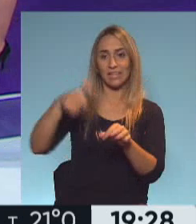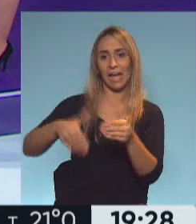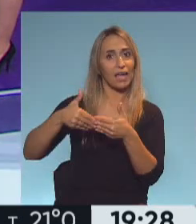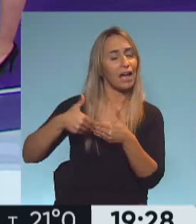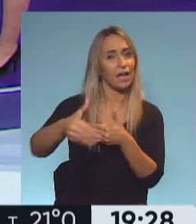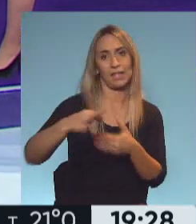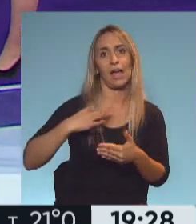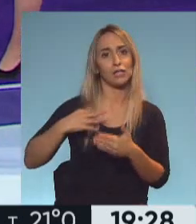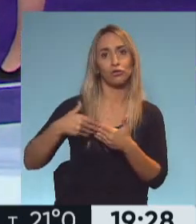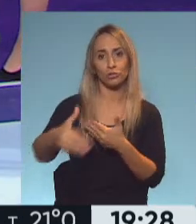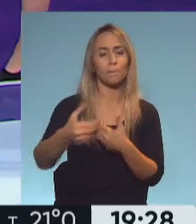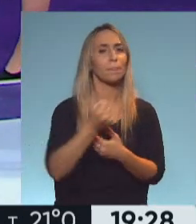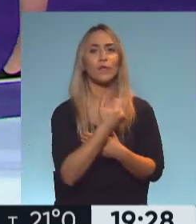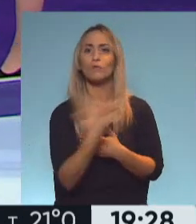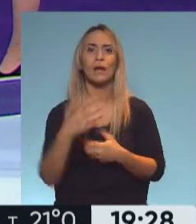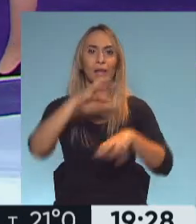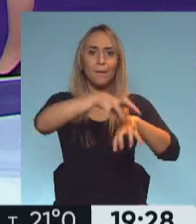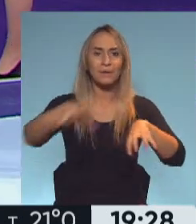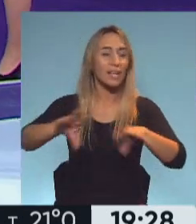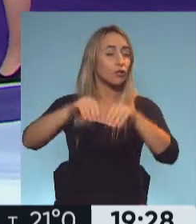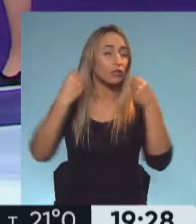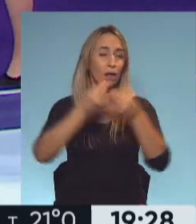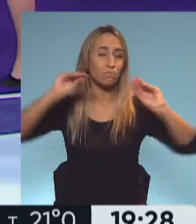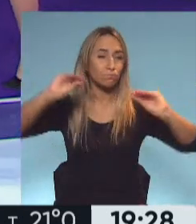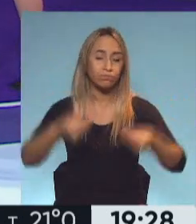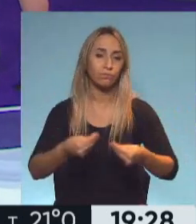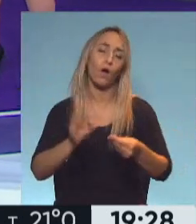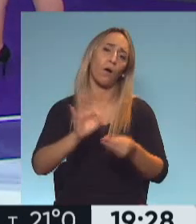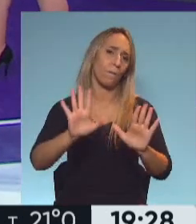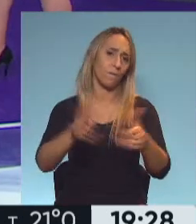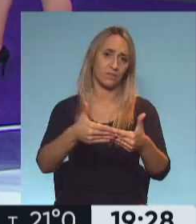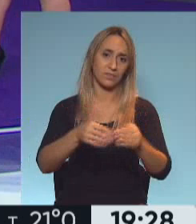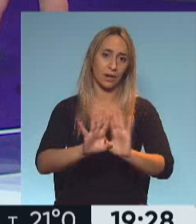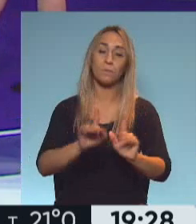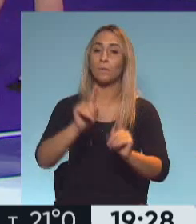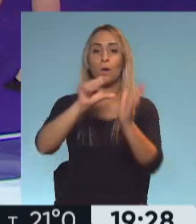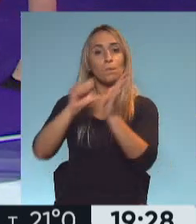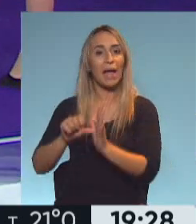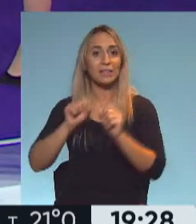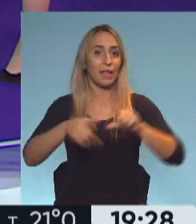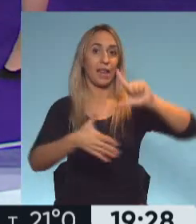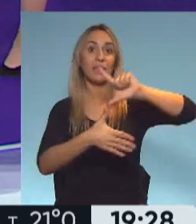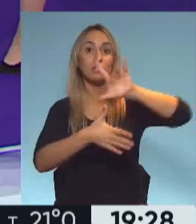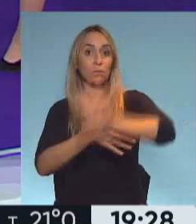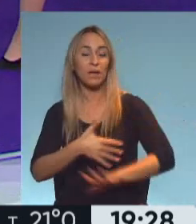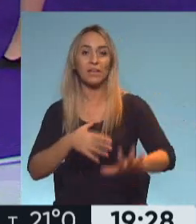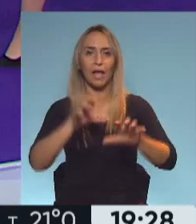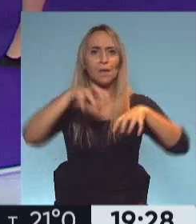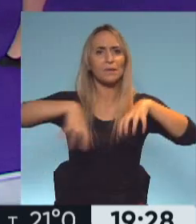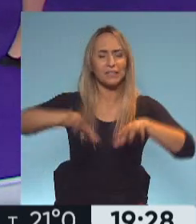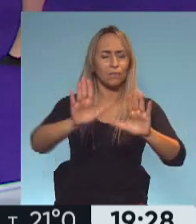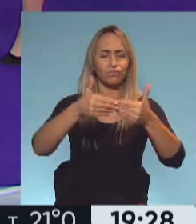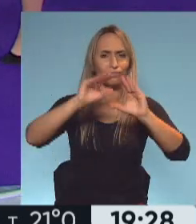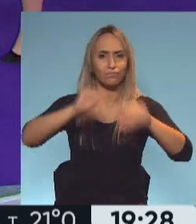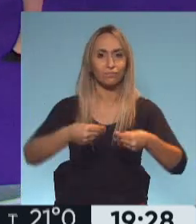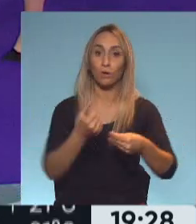de cuántas empresas en total cerraron en los países propios de Latinoamérica. Fíjate, casi